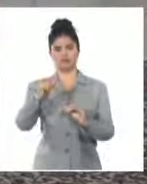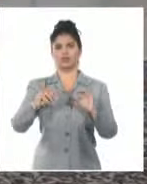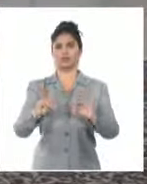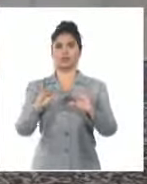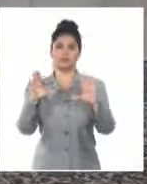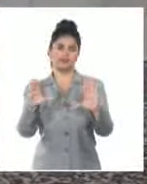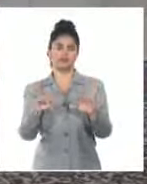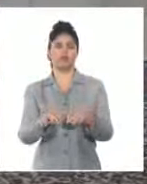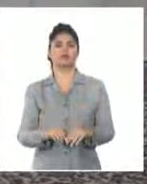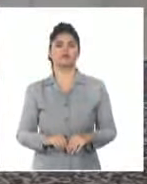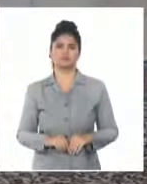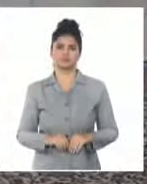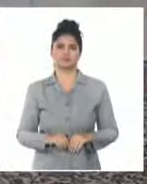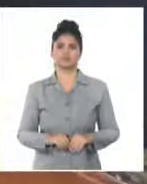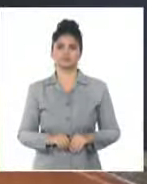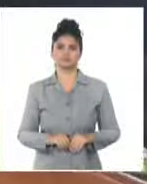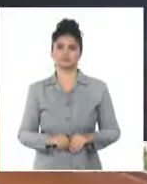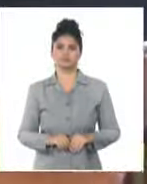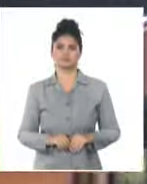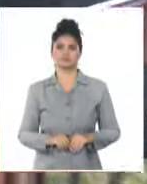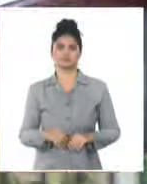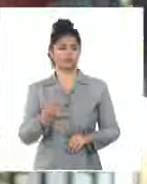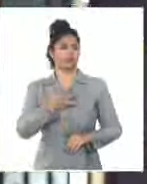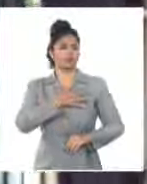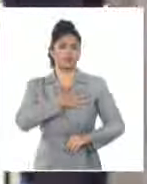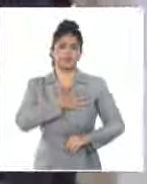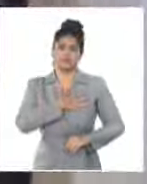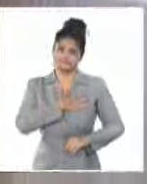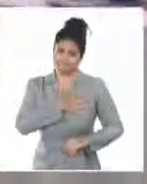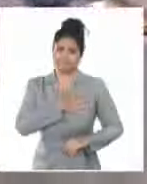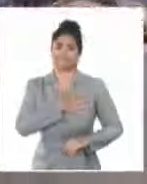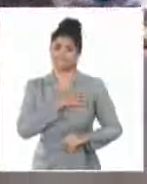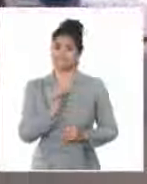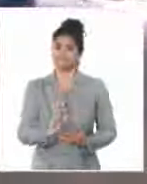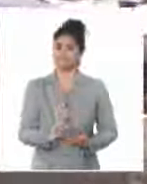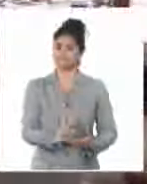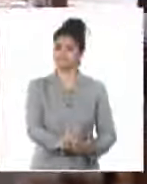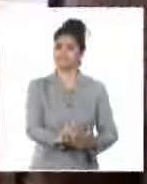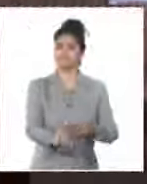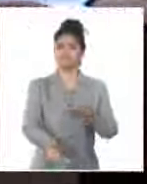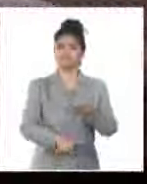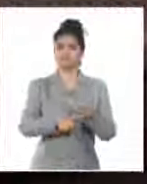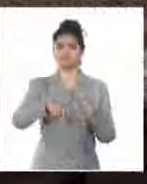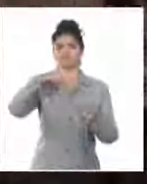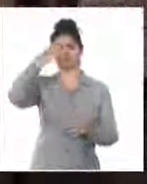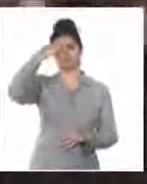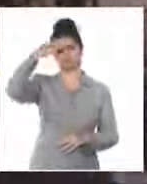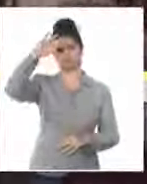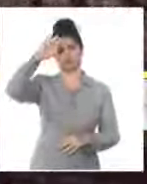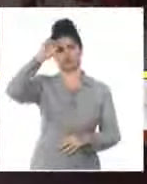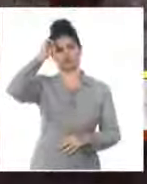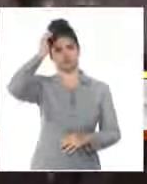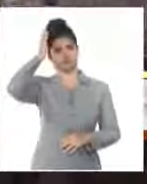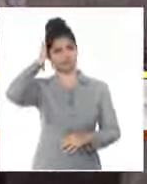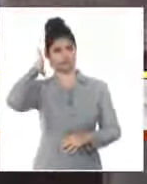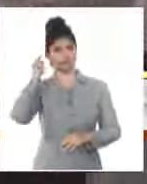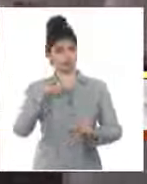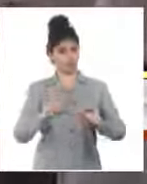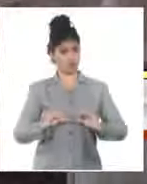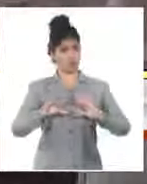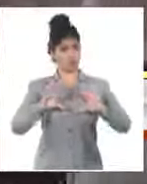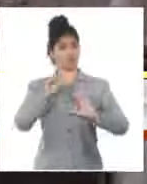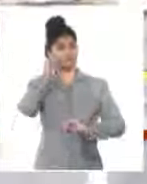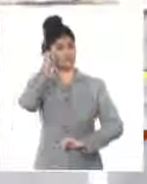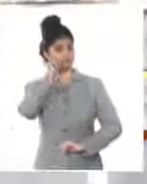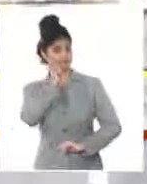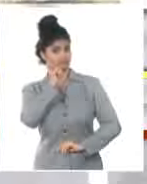Solemnidad, hondo tributo y profundo dolor resumen la visita del presidente cubano Miguel Díaz-Canel Bermúdez la mañana de este sábado a la